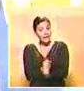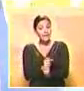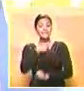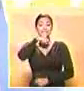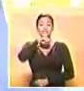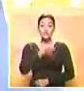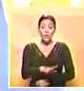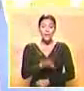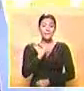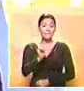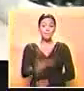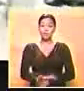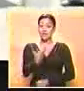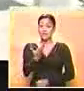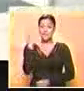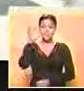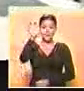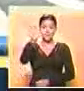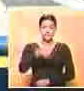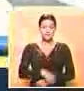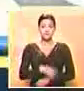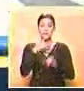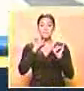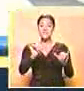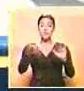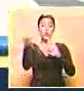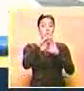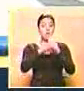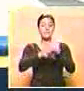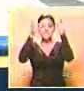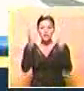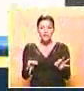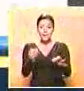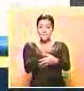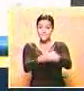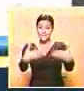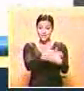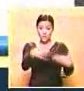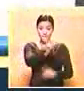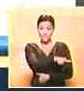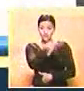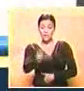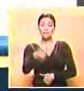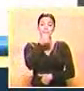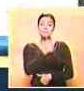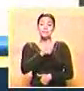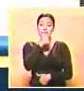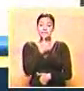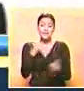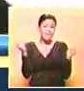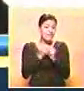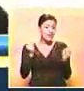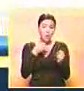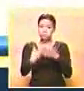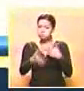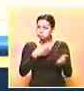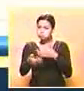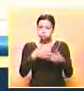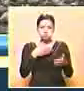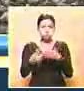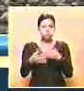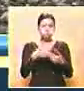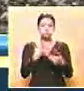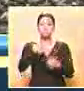histórica en ese país. En medio de estrictas medidas de seguridad, millones de personas se disponen a soportar las bajas temperaturas y las